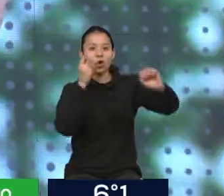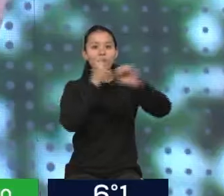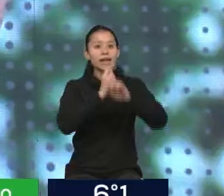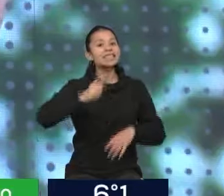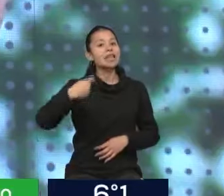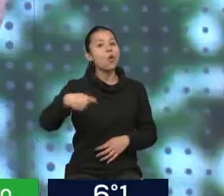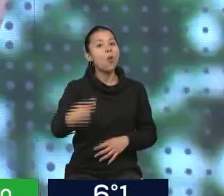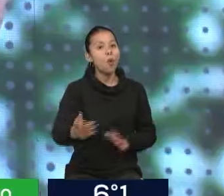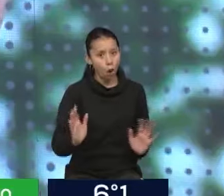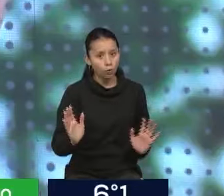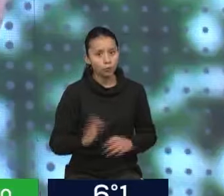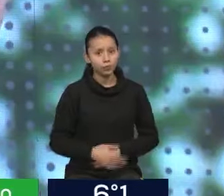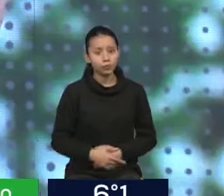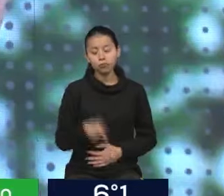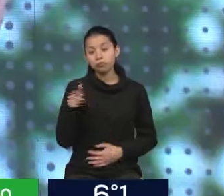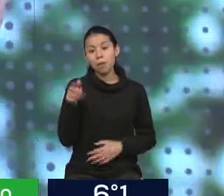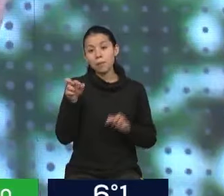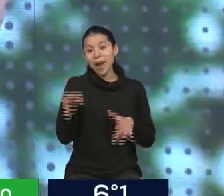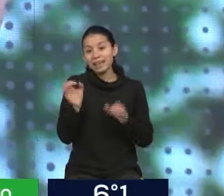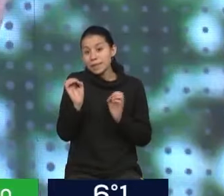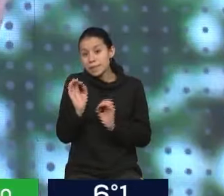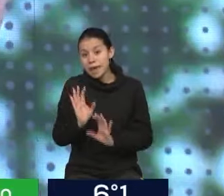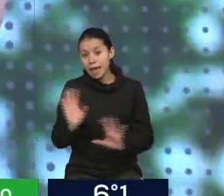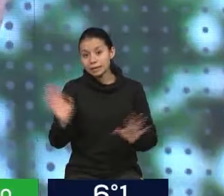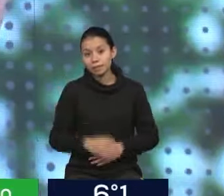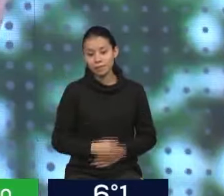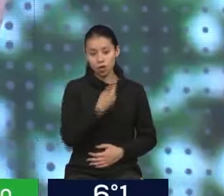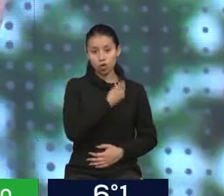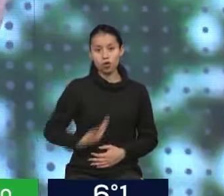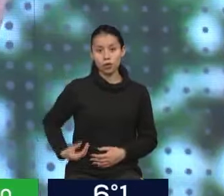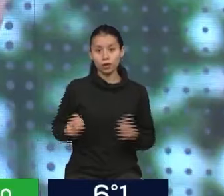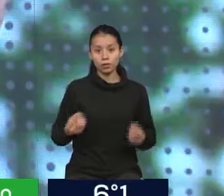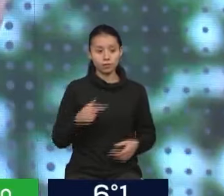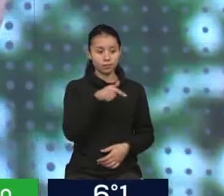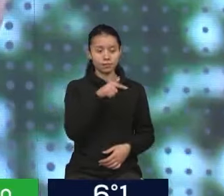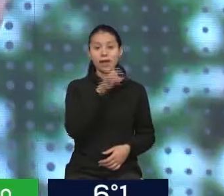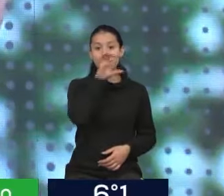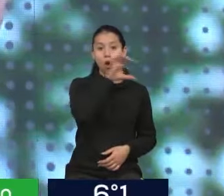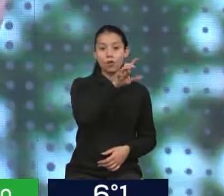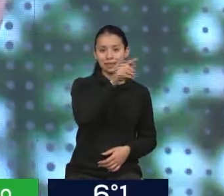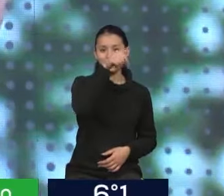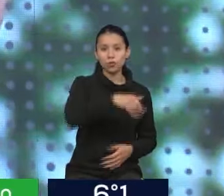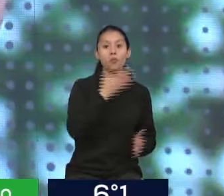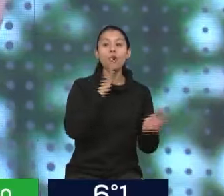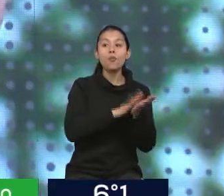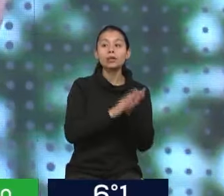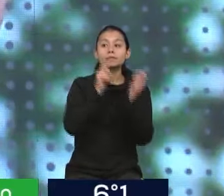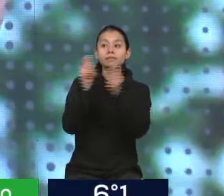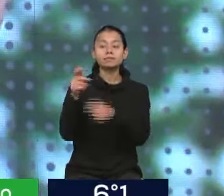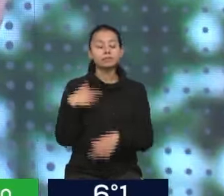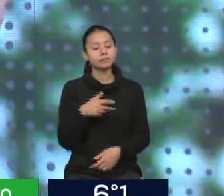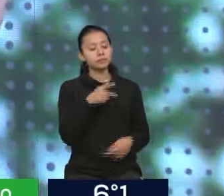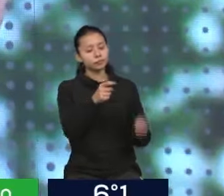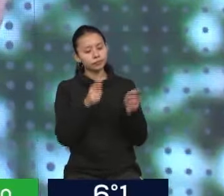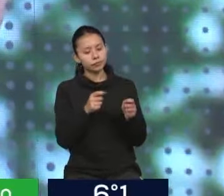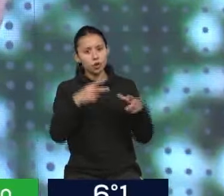malla antigranizo. Esto recién empieza. El gobierno le dice que no a la propuesta del sur, no le está diciendo que no. Dice, tráigannos